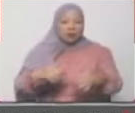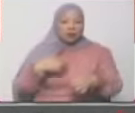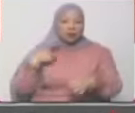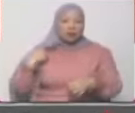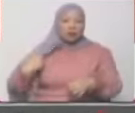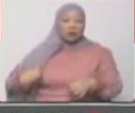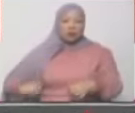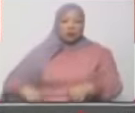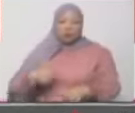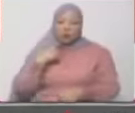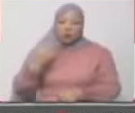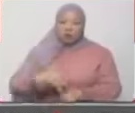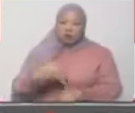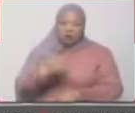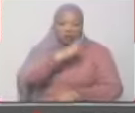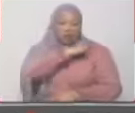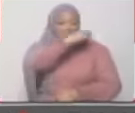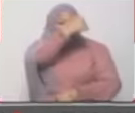Eso es un verdadero jefe.